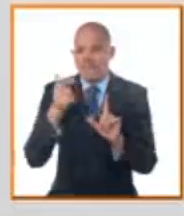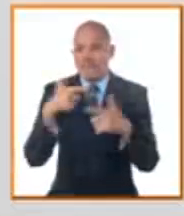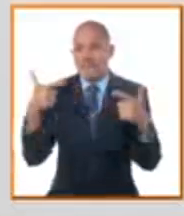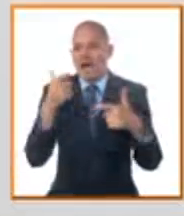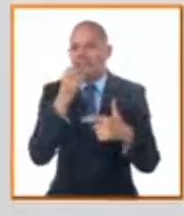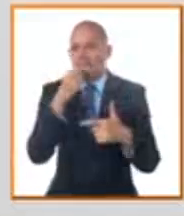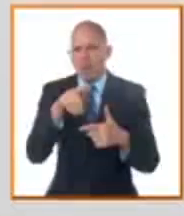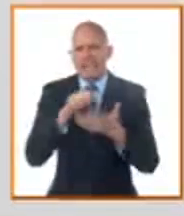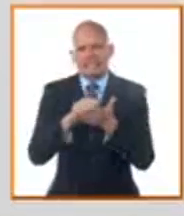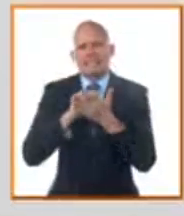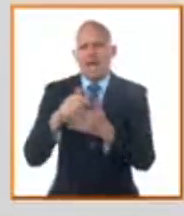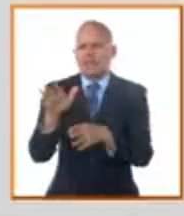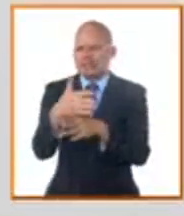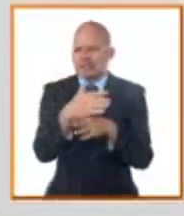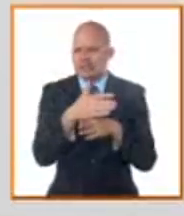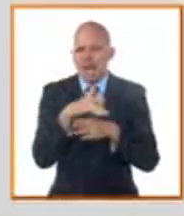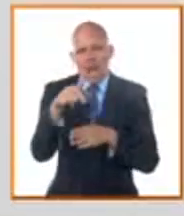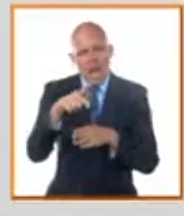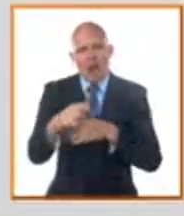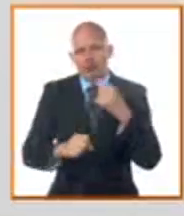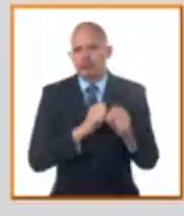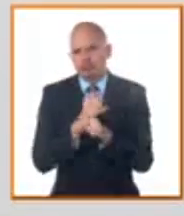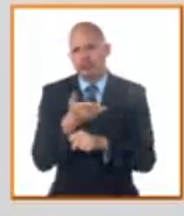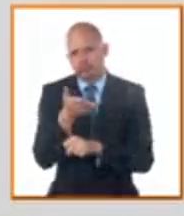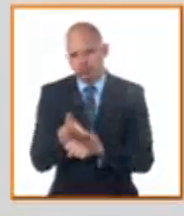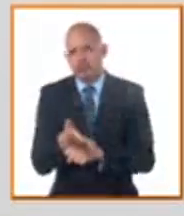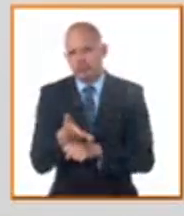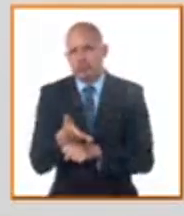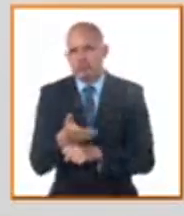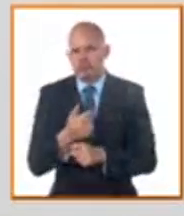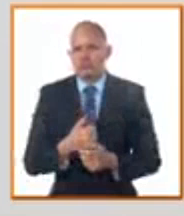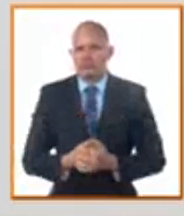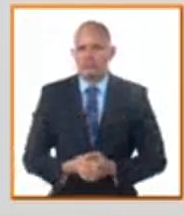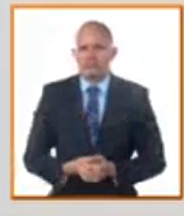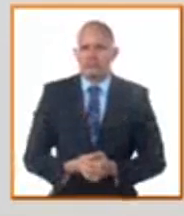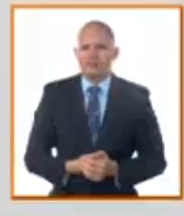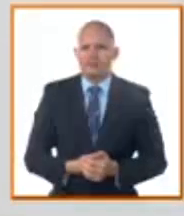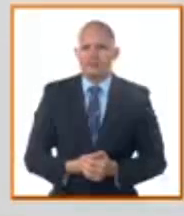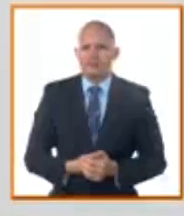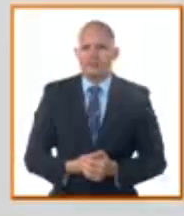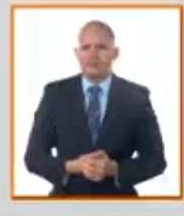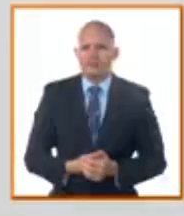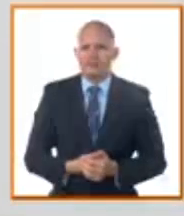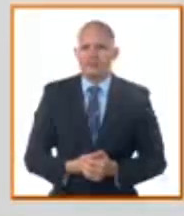se pueden hoy pagar mediante el comercio electrónico.